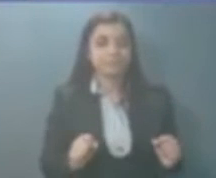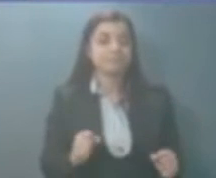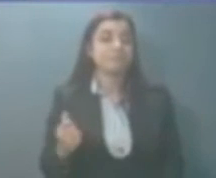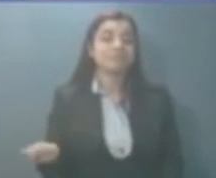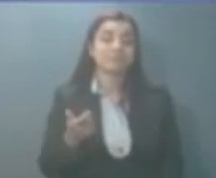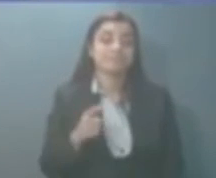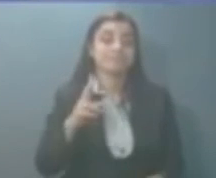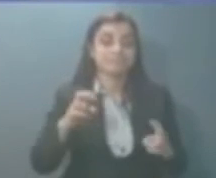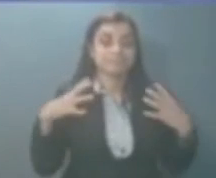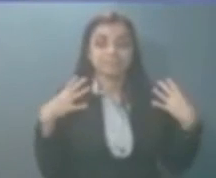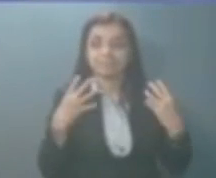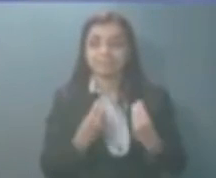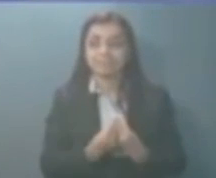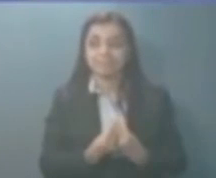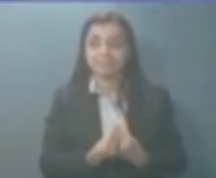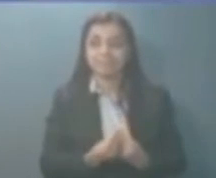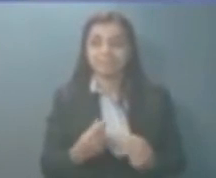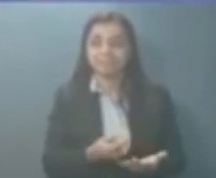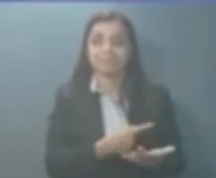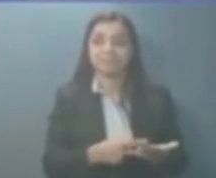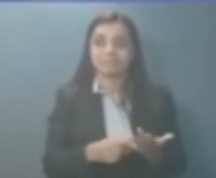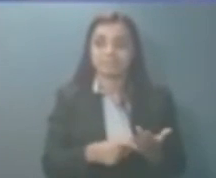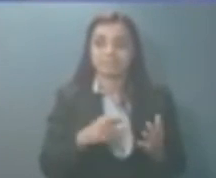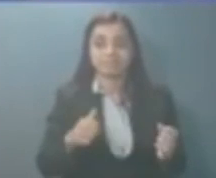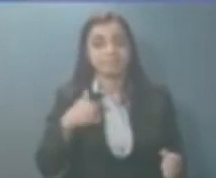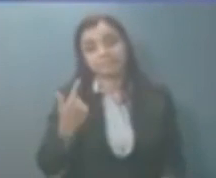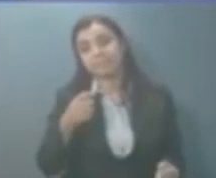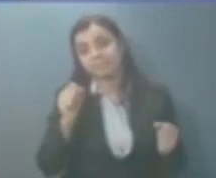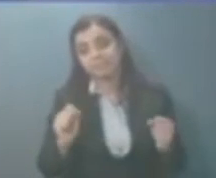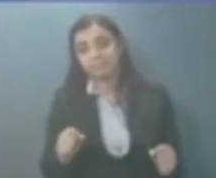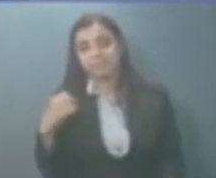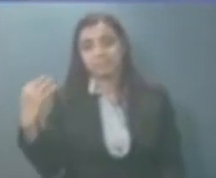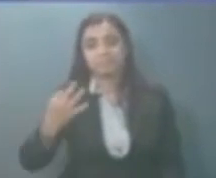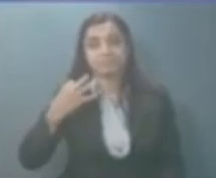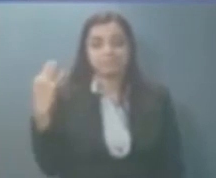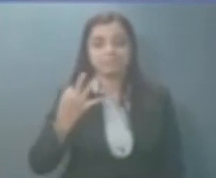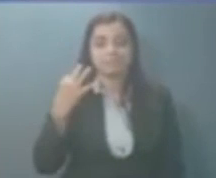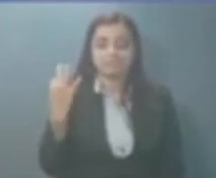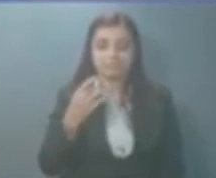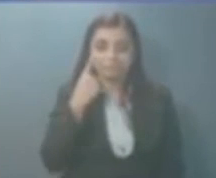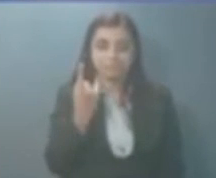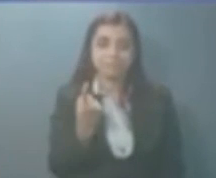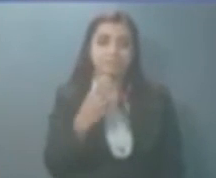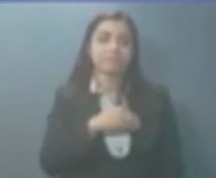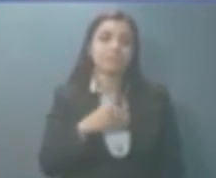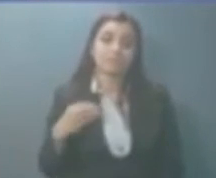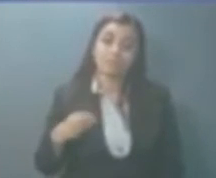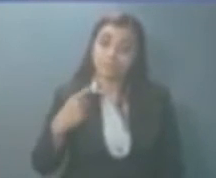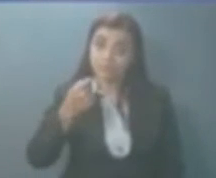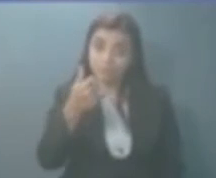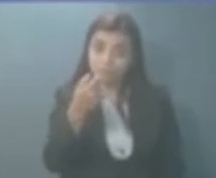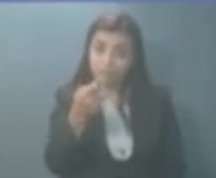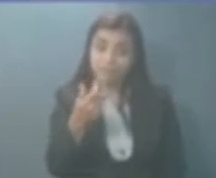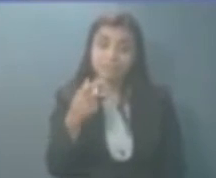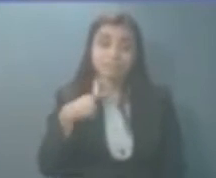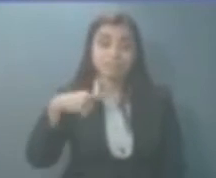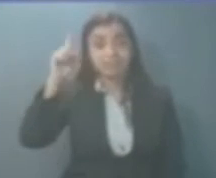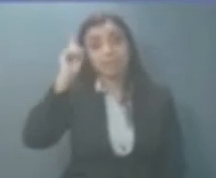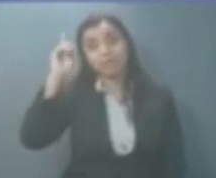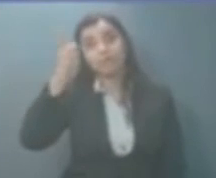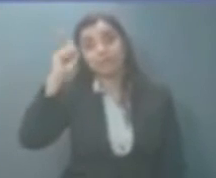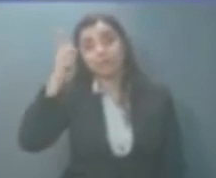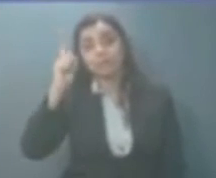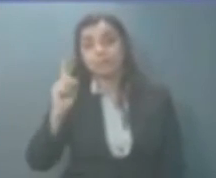área social, eso no sea así, porque se necesita siempre de médicos, de policías, de